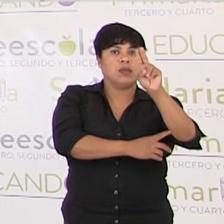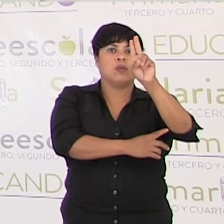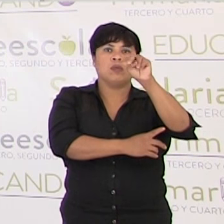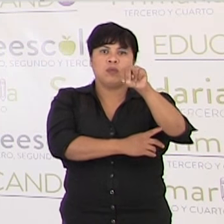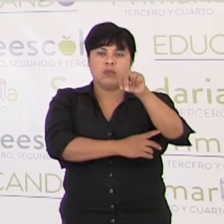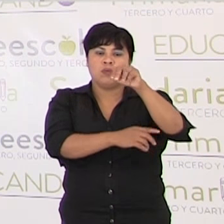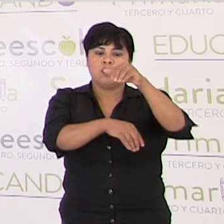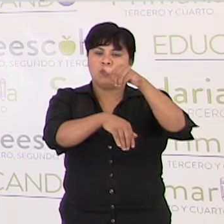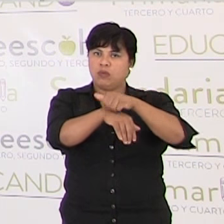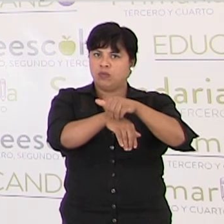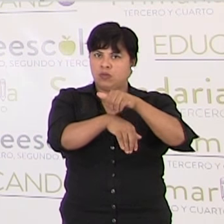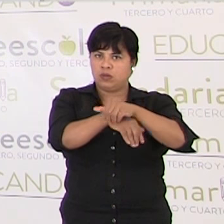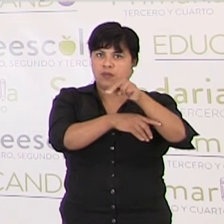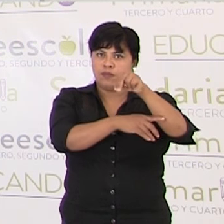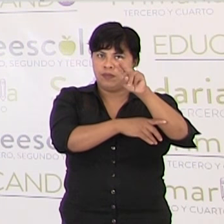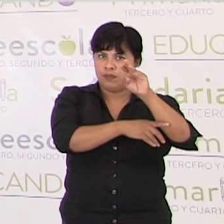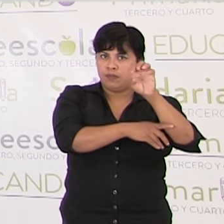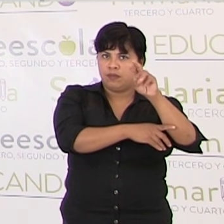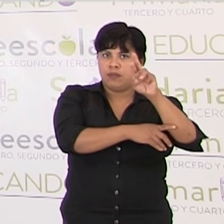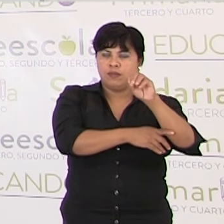cuadrado